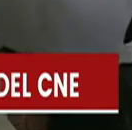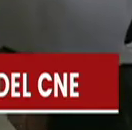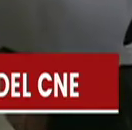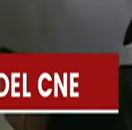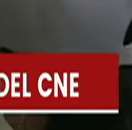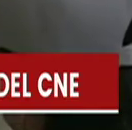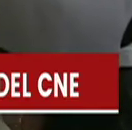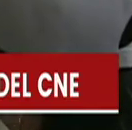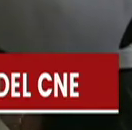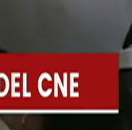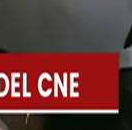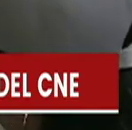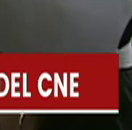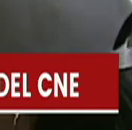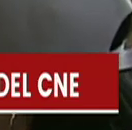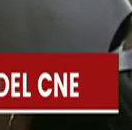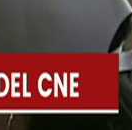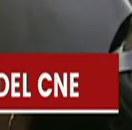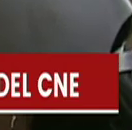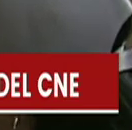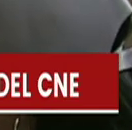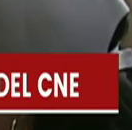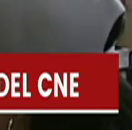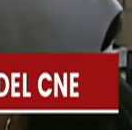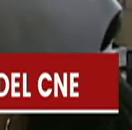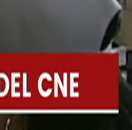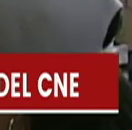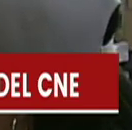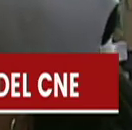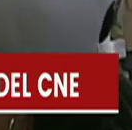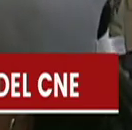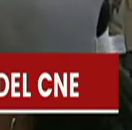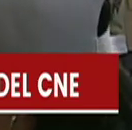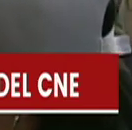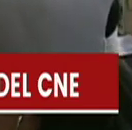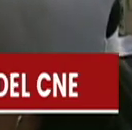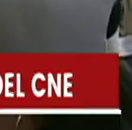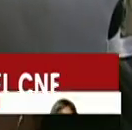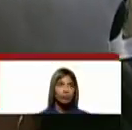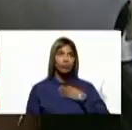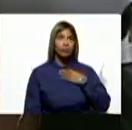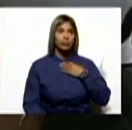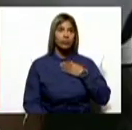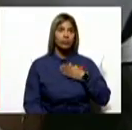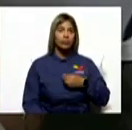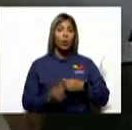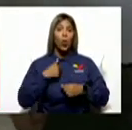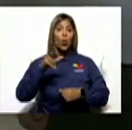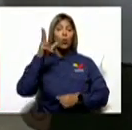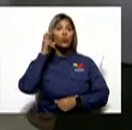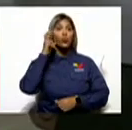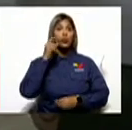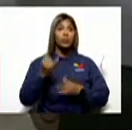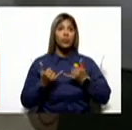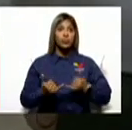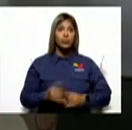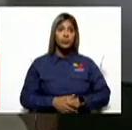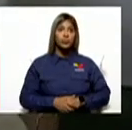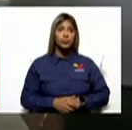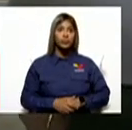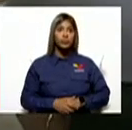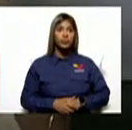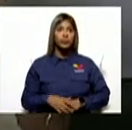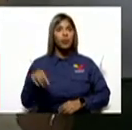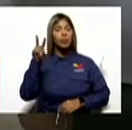folclore típico de aquí, doctora, vamos a poner, mientras ustedes están aquí, una musiquita de aquí,